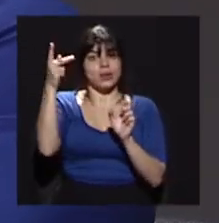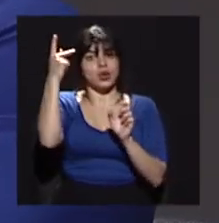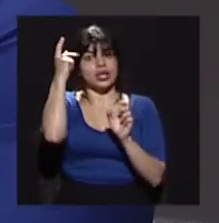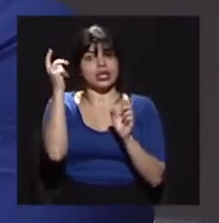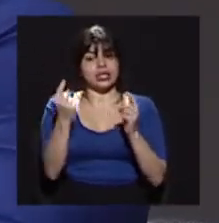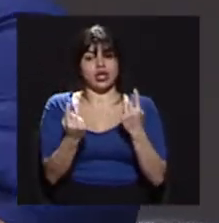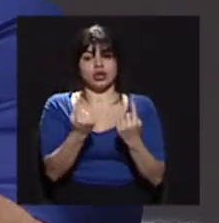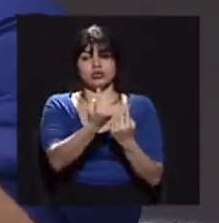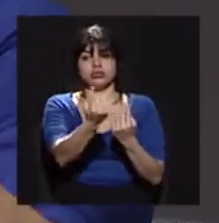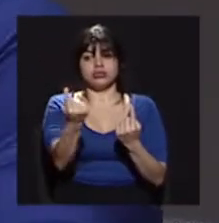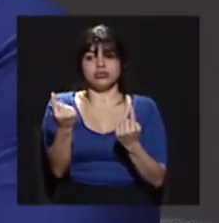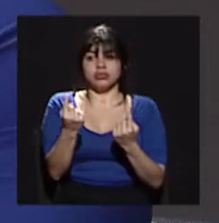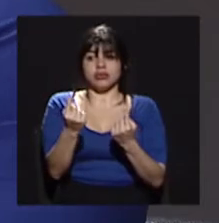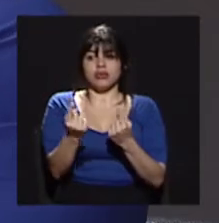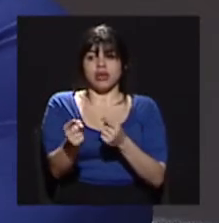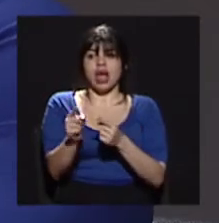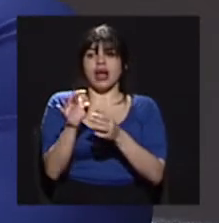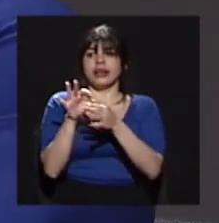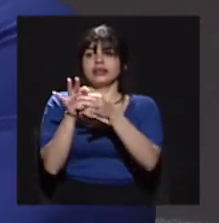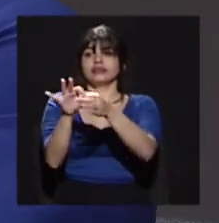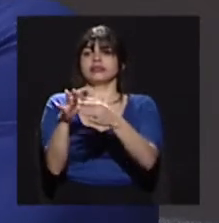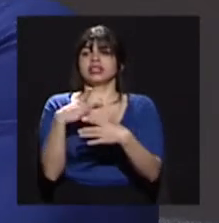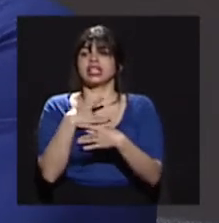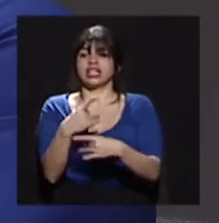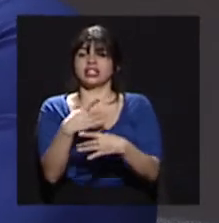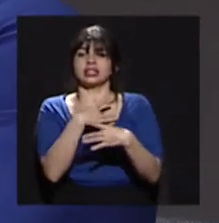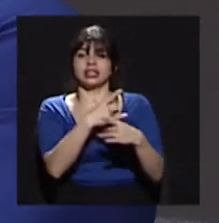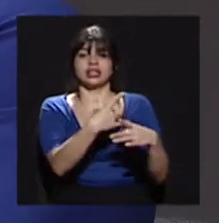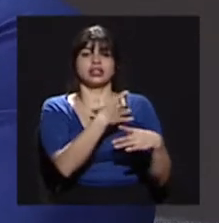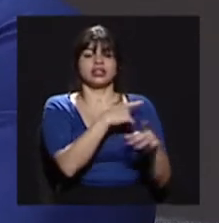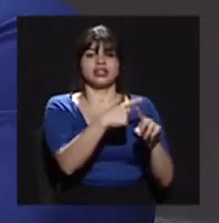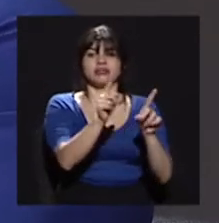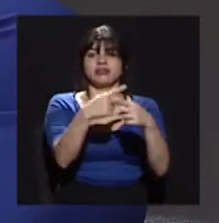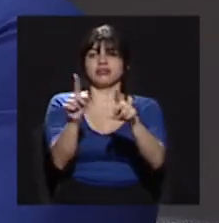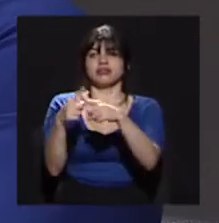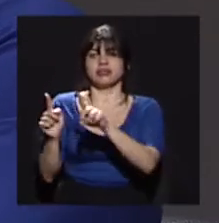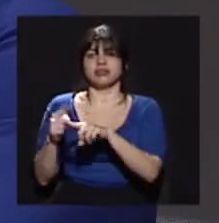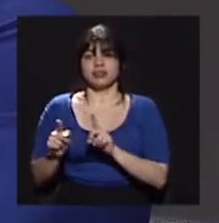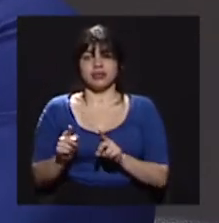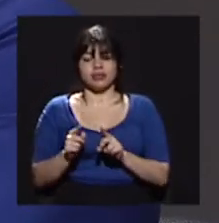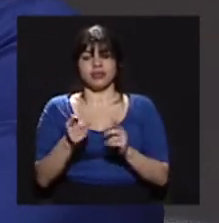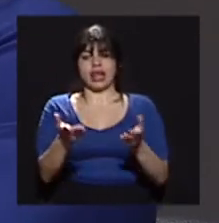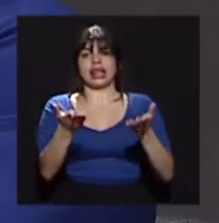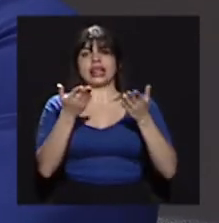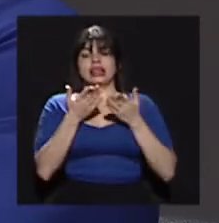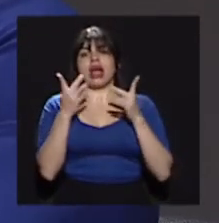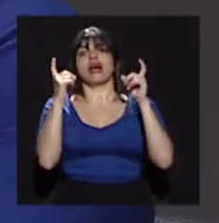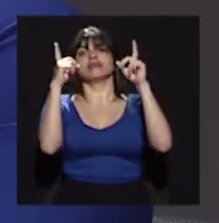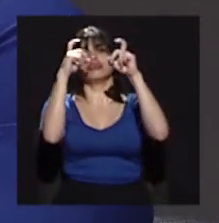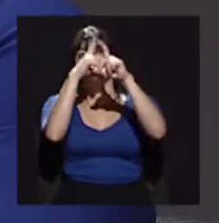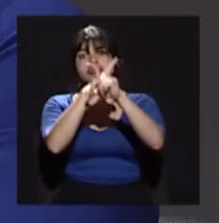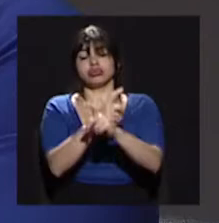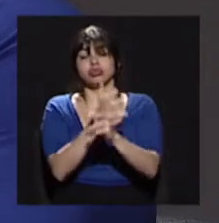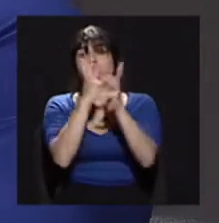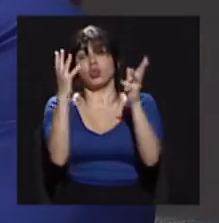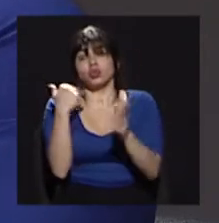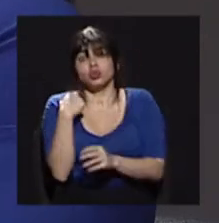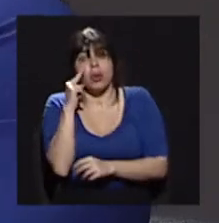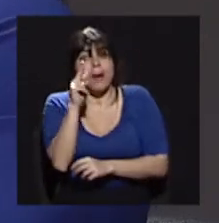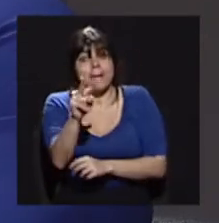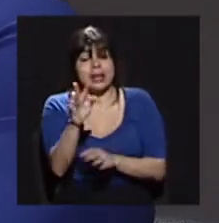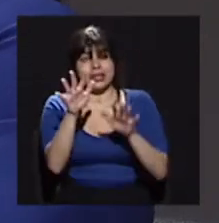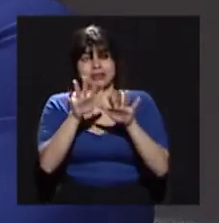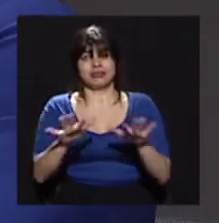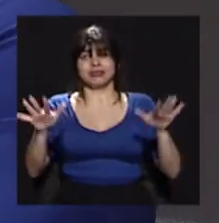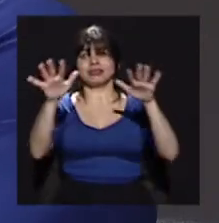que responden a intereses distintos que le complican mucho yo he visto este